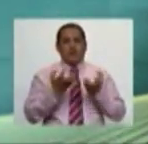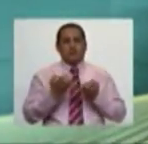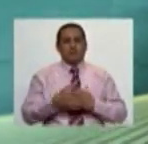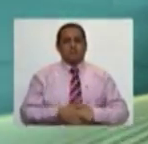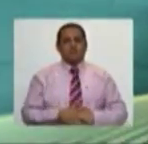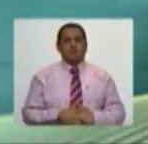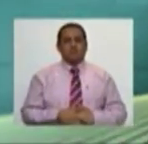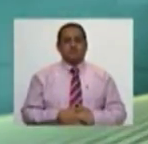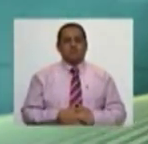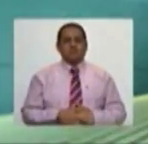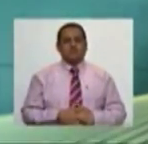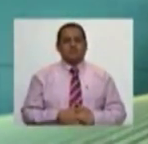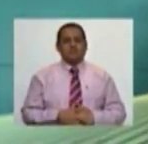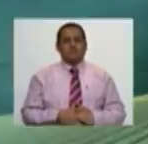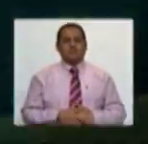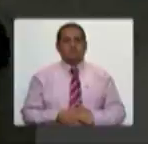todos deseamos.